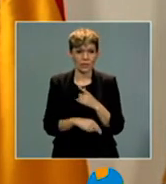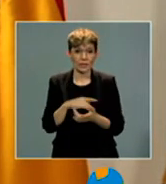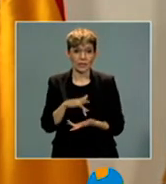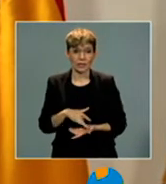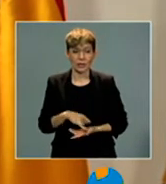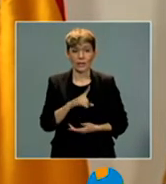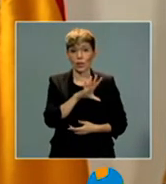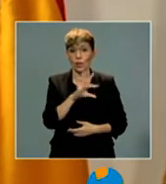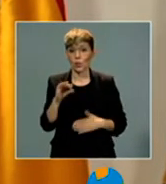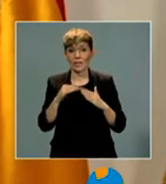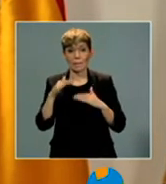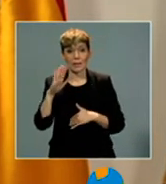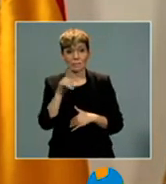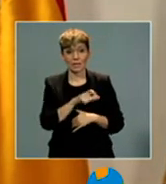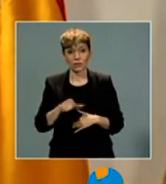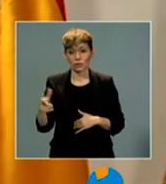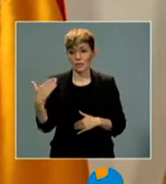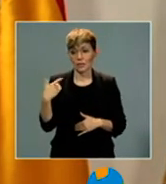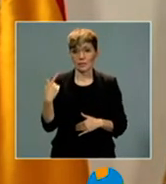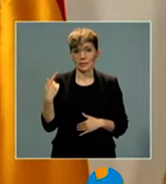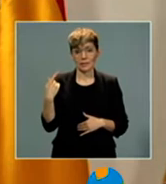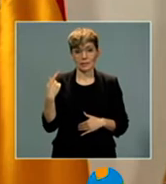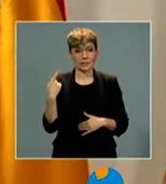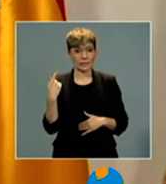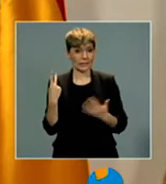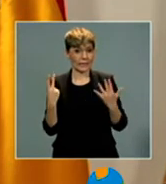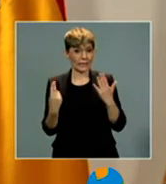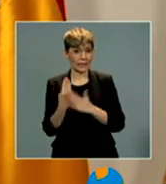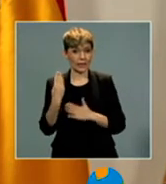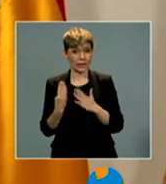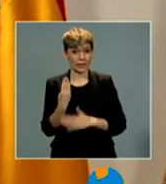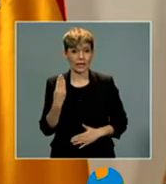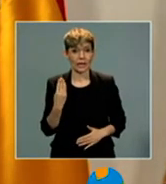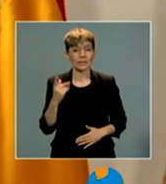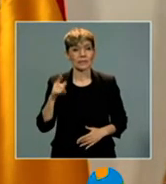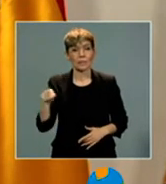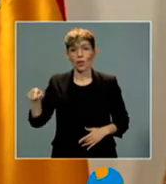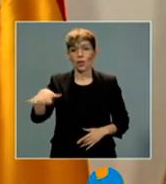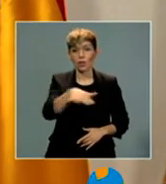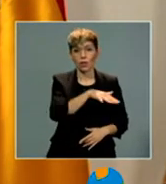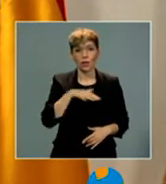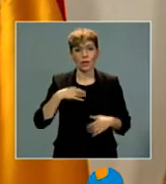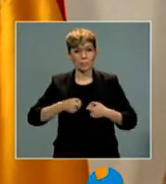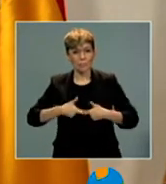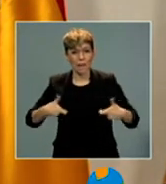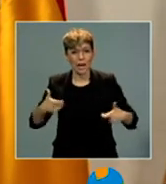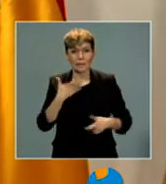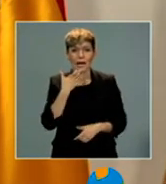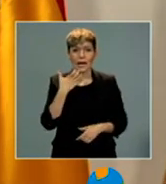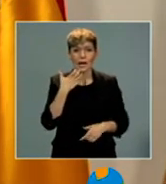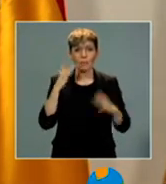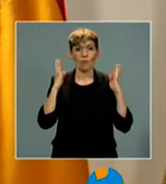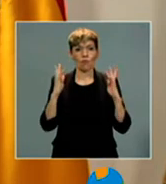últimos 7 días, como en aquellos en los que se ha registrado un incremento importante de casos activos, como ha sucedido en Fuente